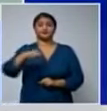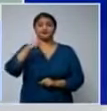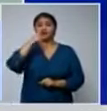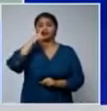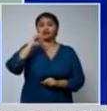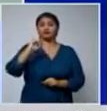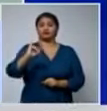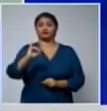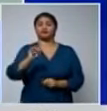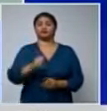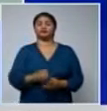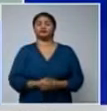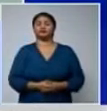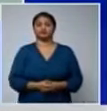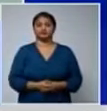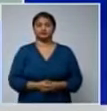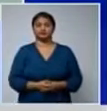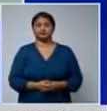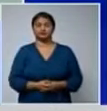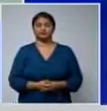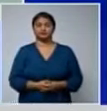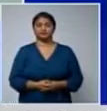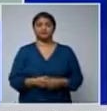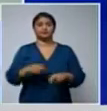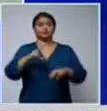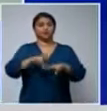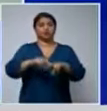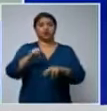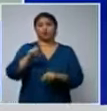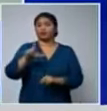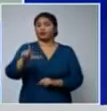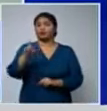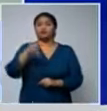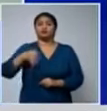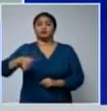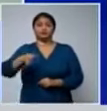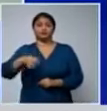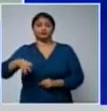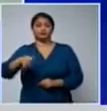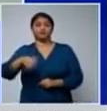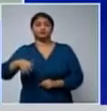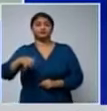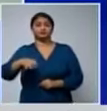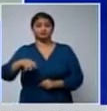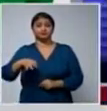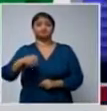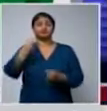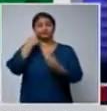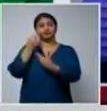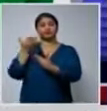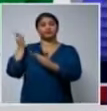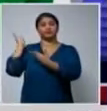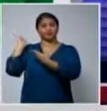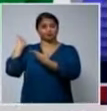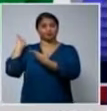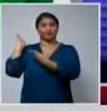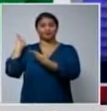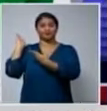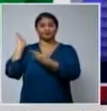de la provincia de Holguín, del municipio Cueto. Por países de